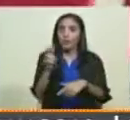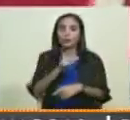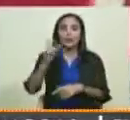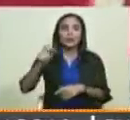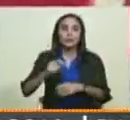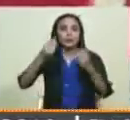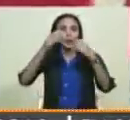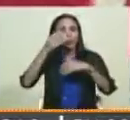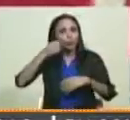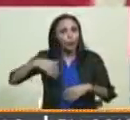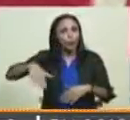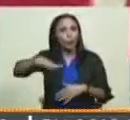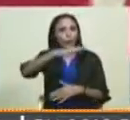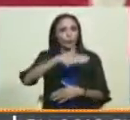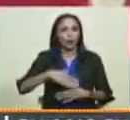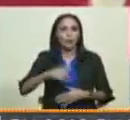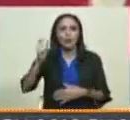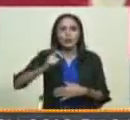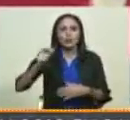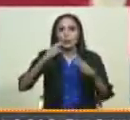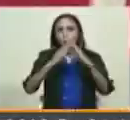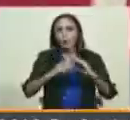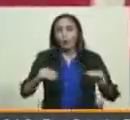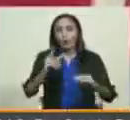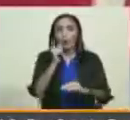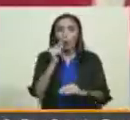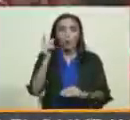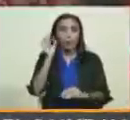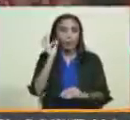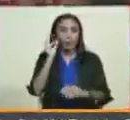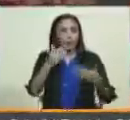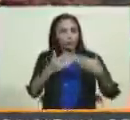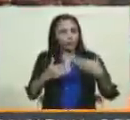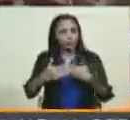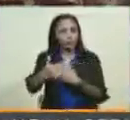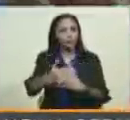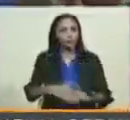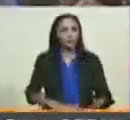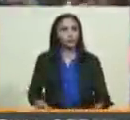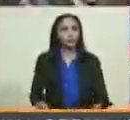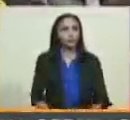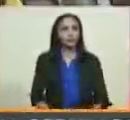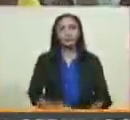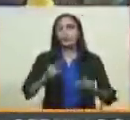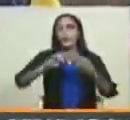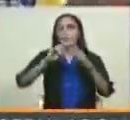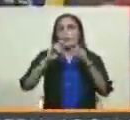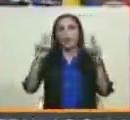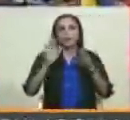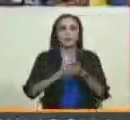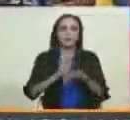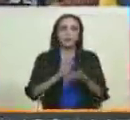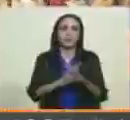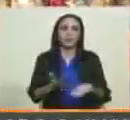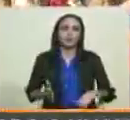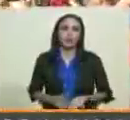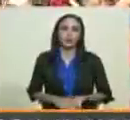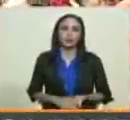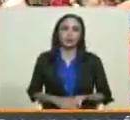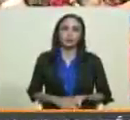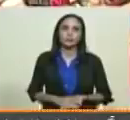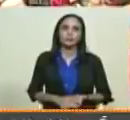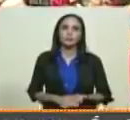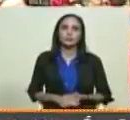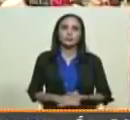de todos y de todas para poder avanzar en paz, hacia la prosperidad,